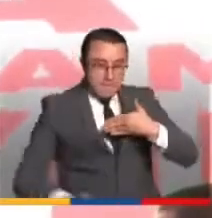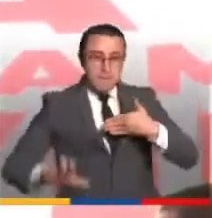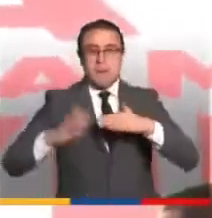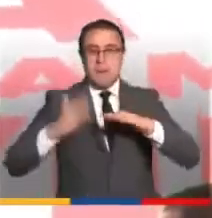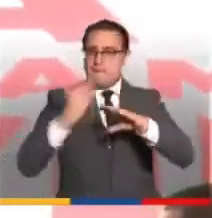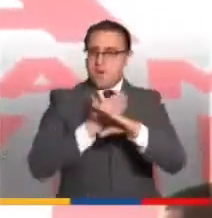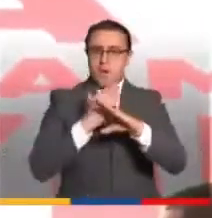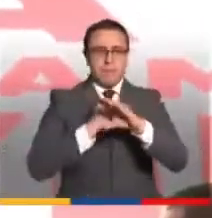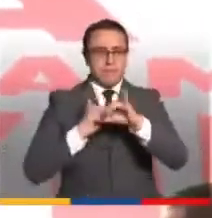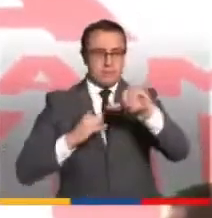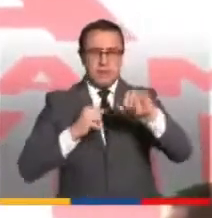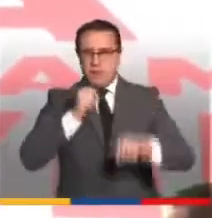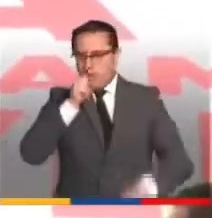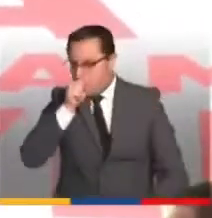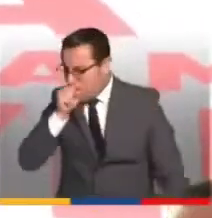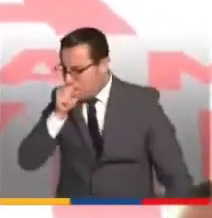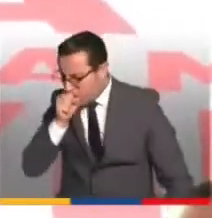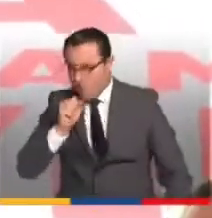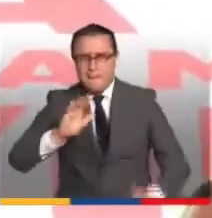Perdonen.